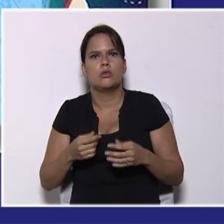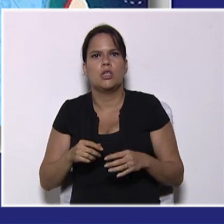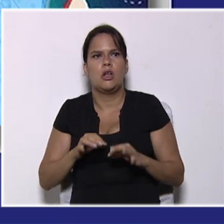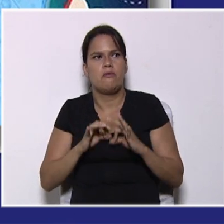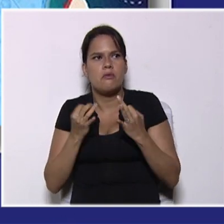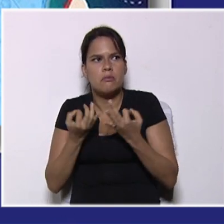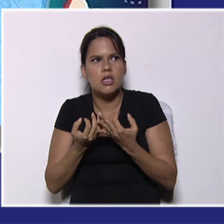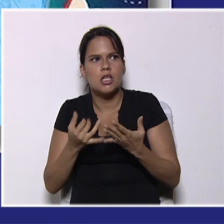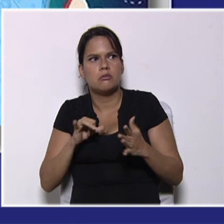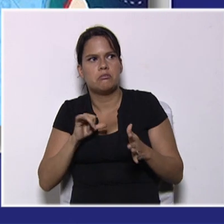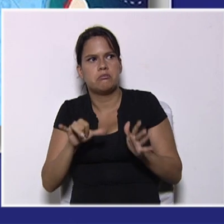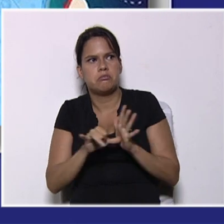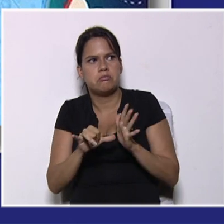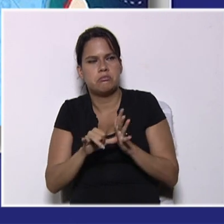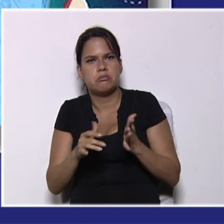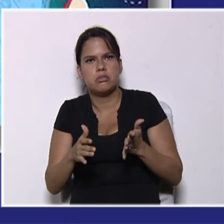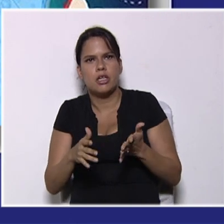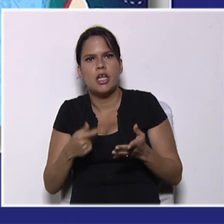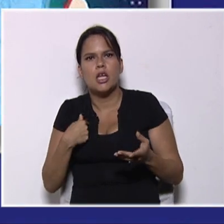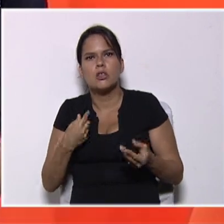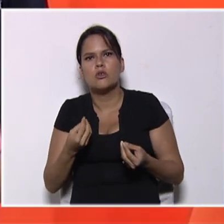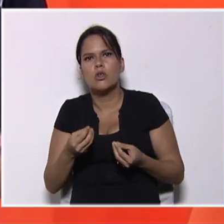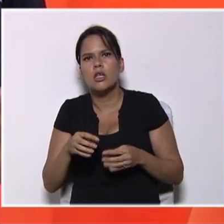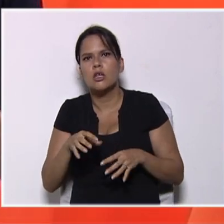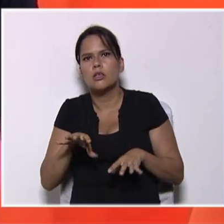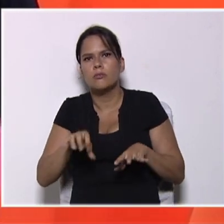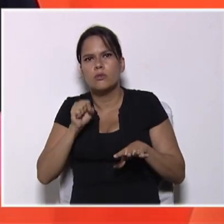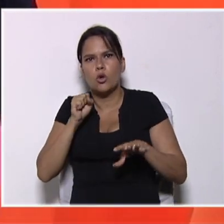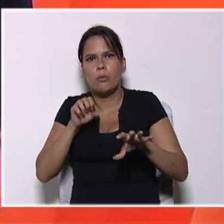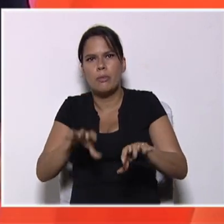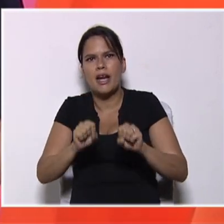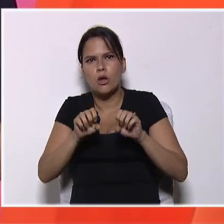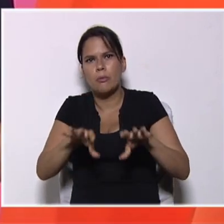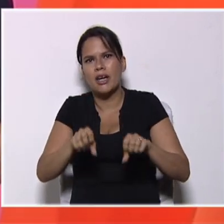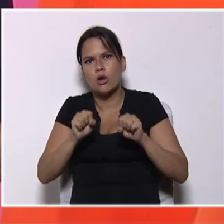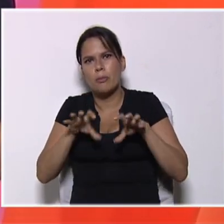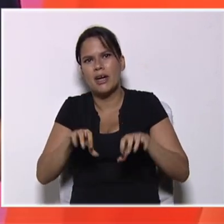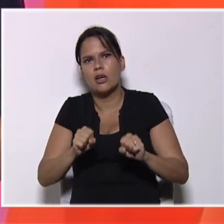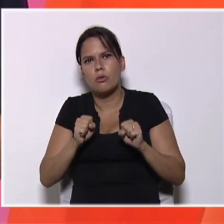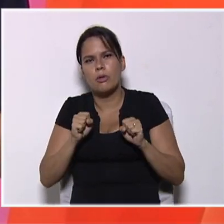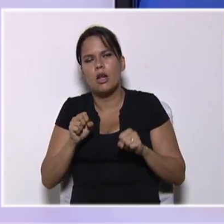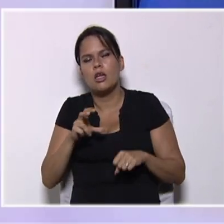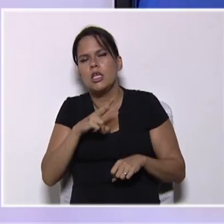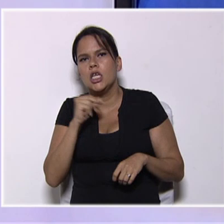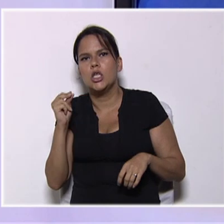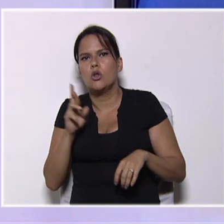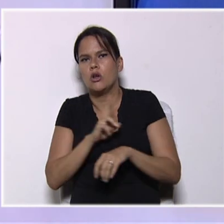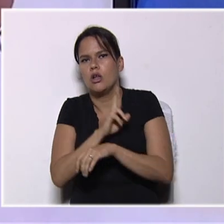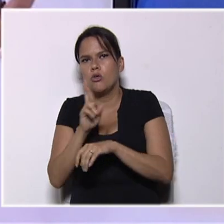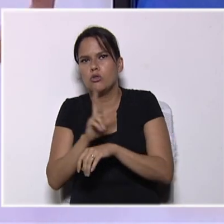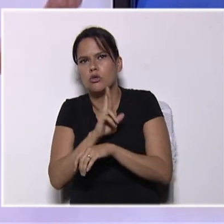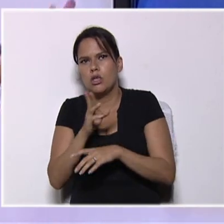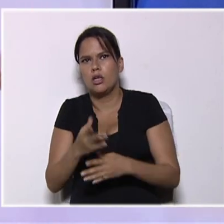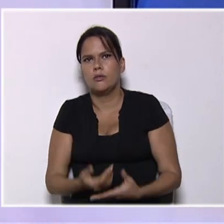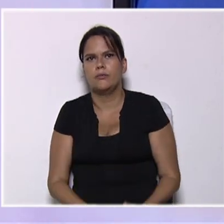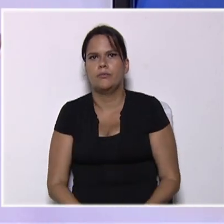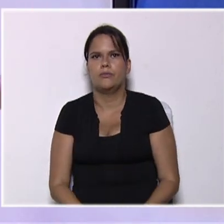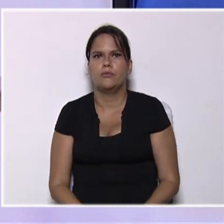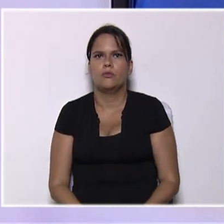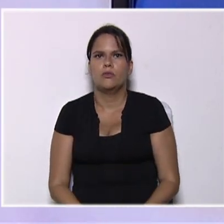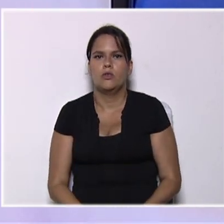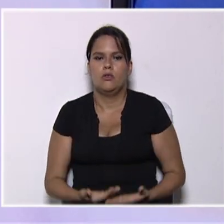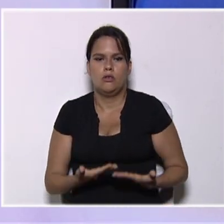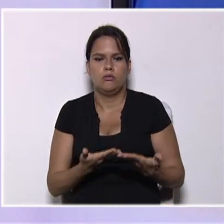qué se trata. Eso de consumir y no reciclar. Y ¿sí? Además que ahí se va transmitiendo la información y estás